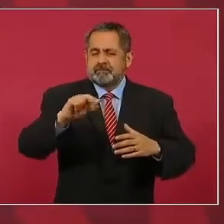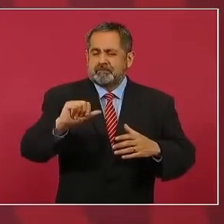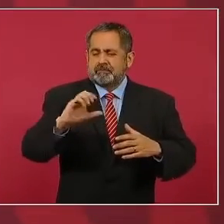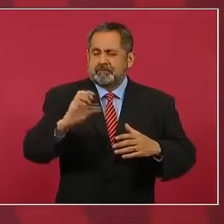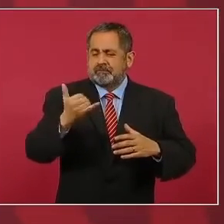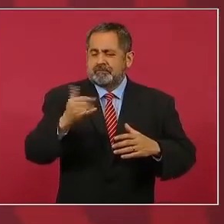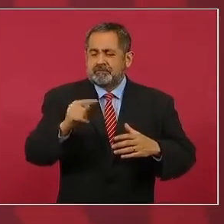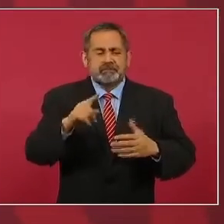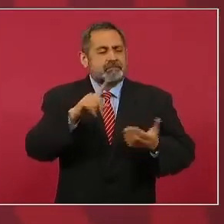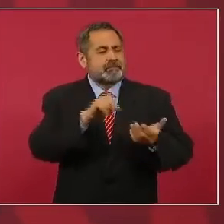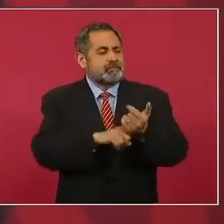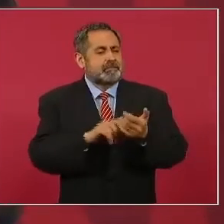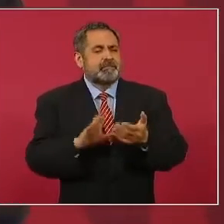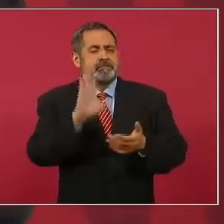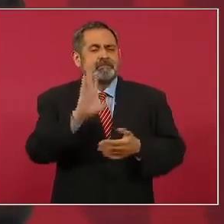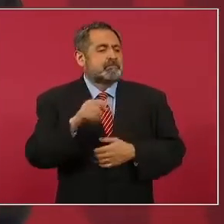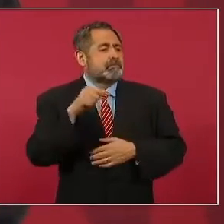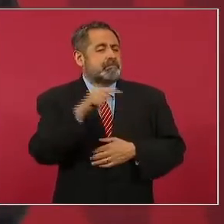caja